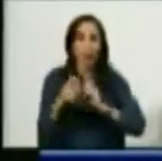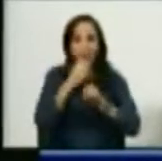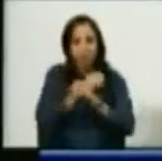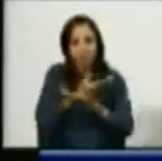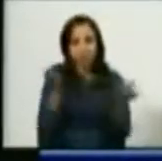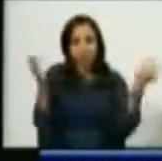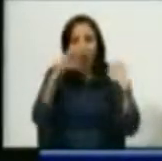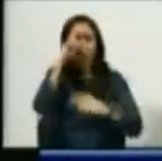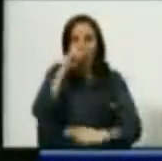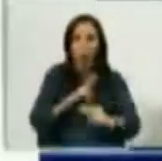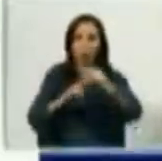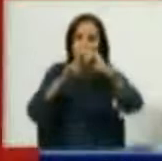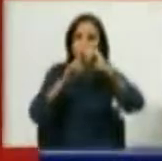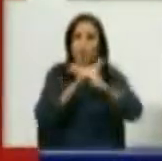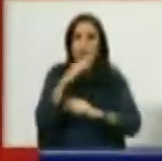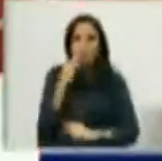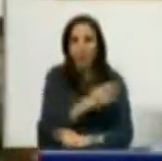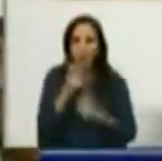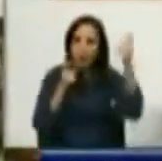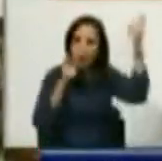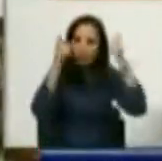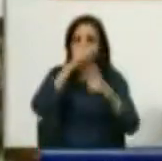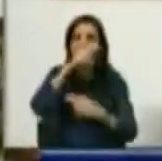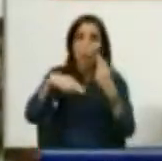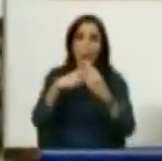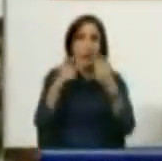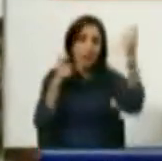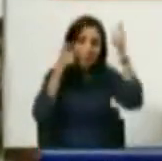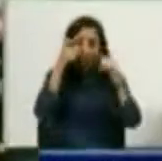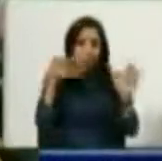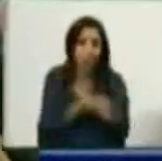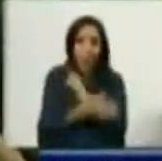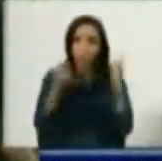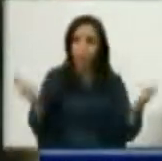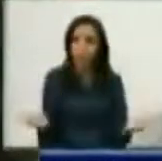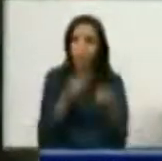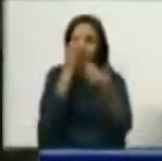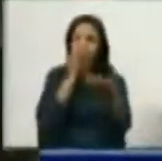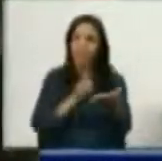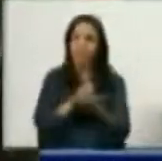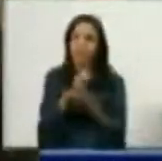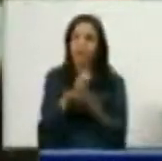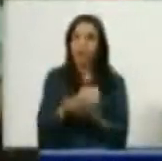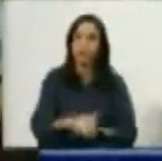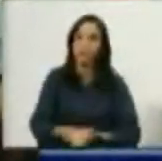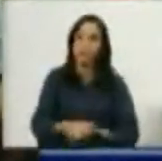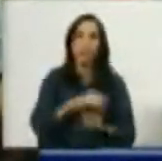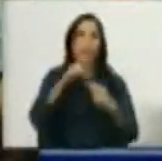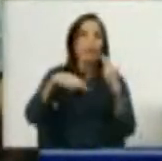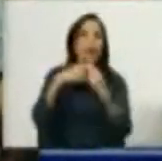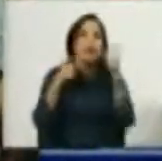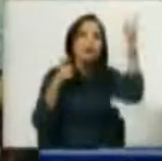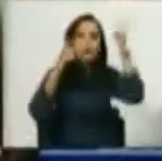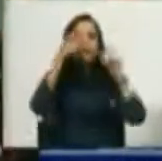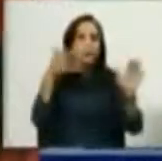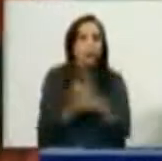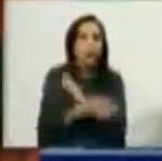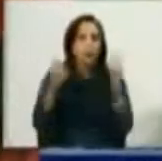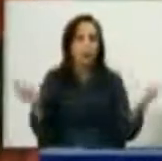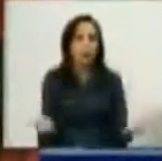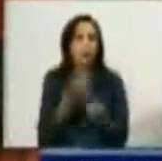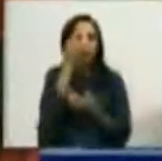es en homenaje y en honor al comandante numeral chavismo es numeral chavismo